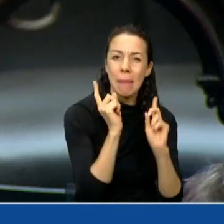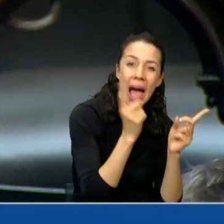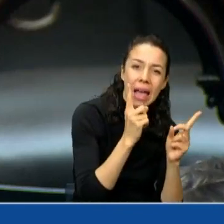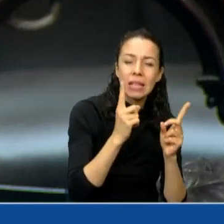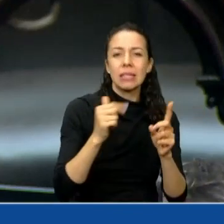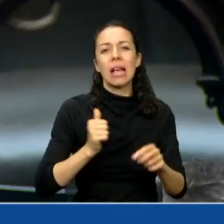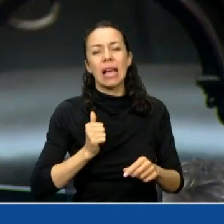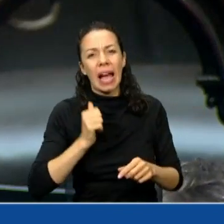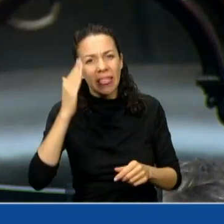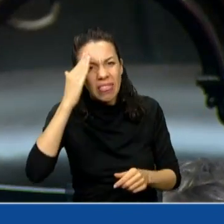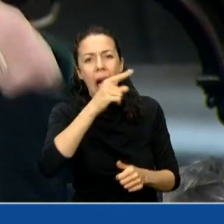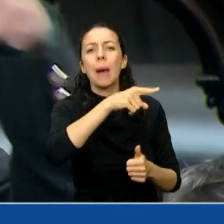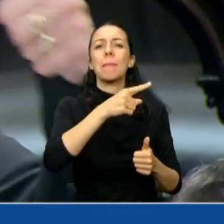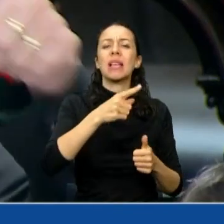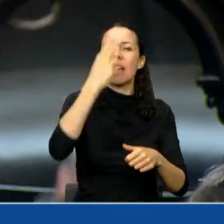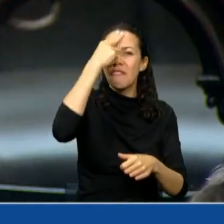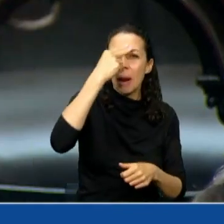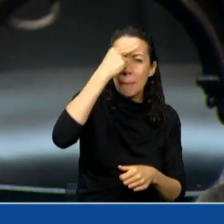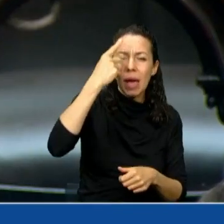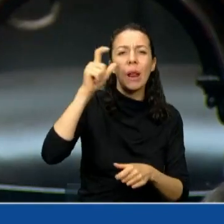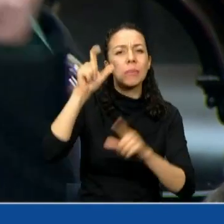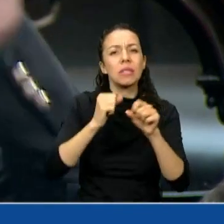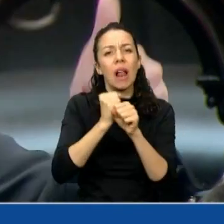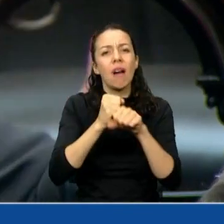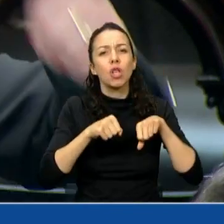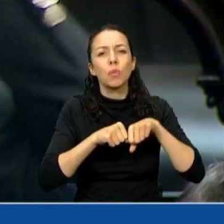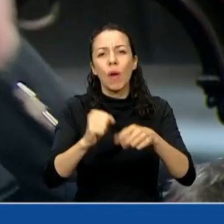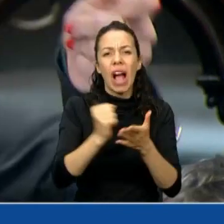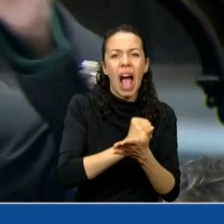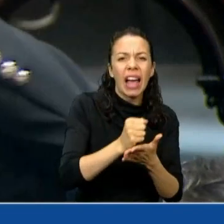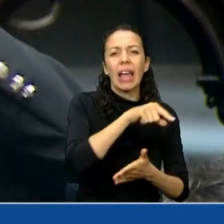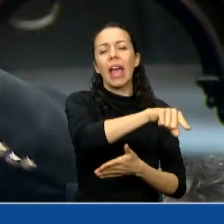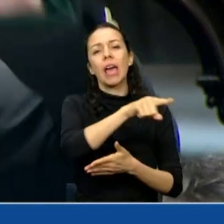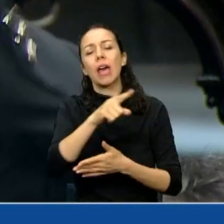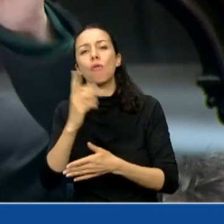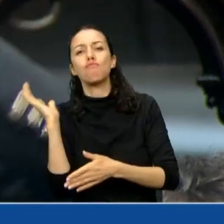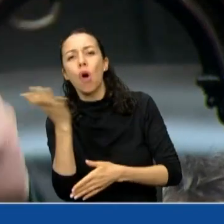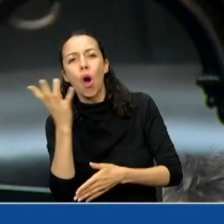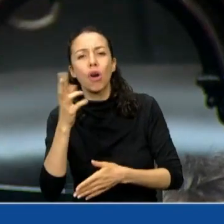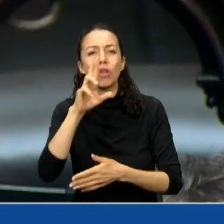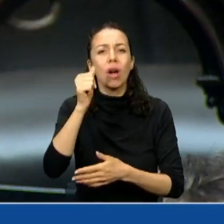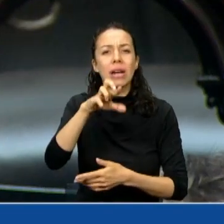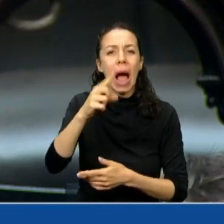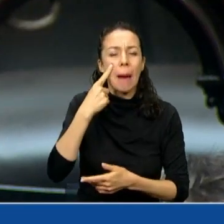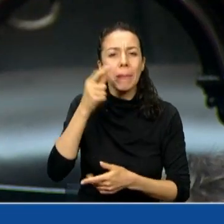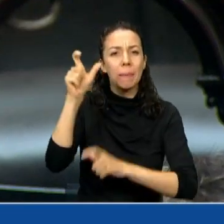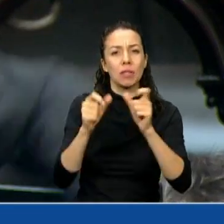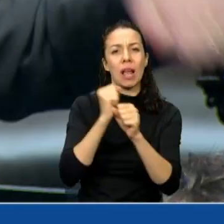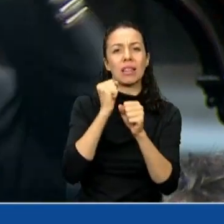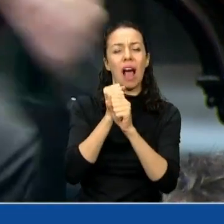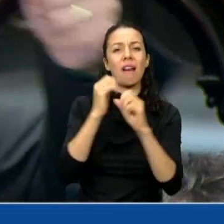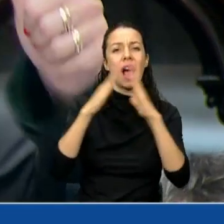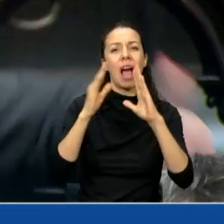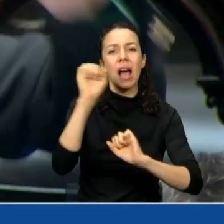los gendarmes, las enfermeras, las cajeras de supermercado, los mozos, los rapi, las trabajadoras del servicio